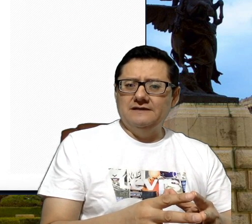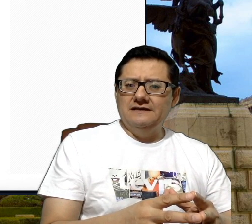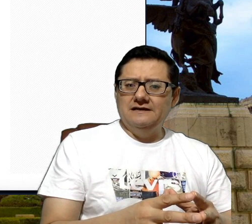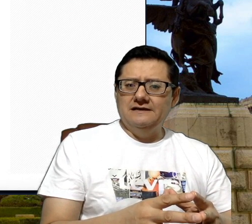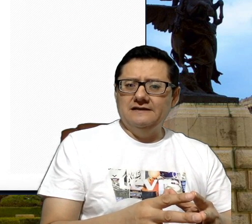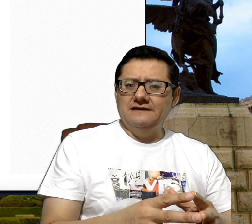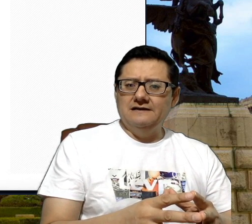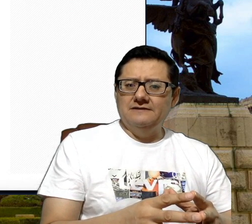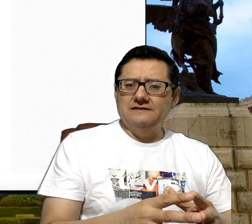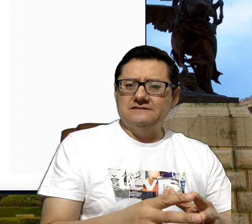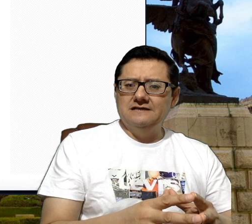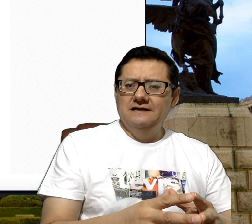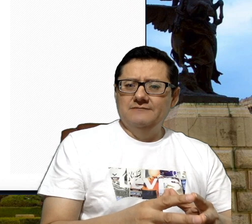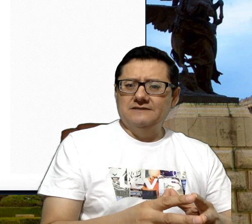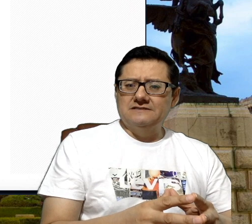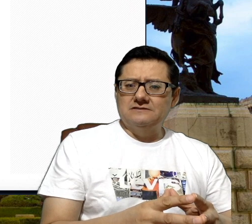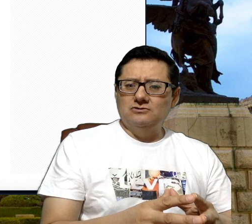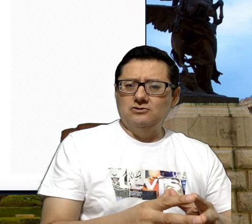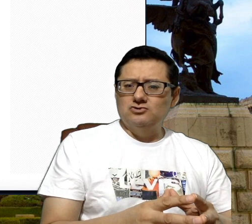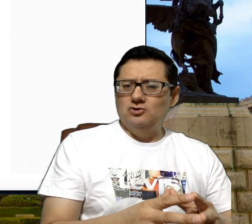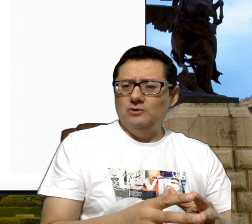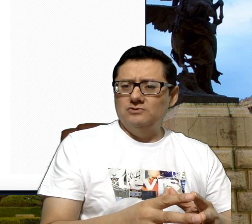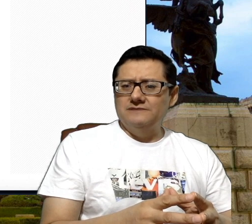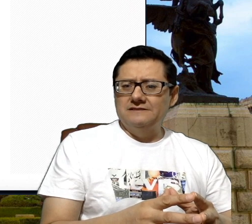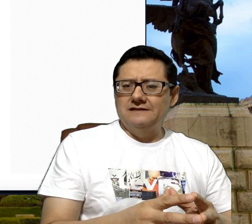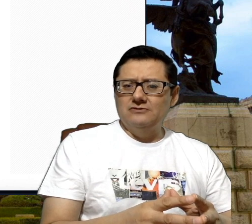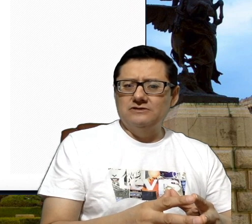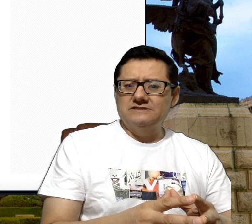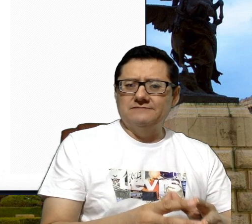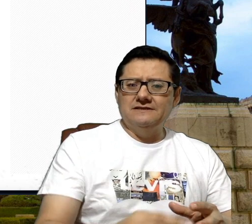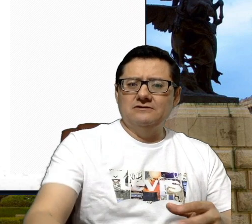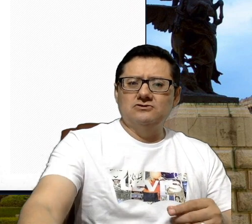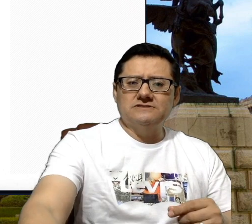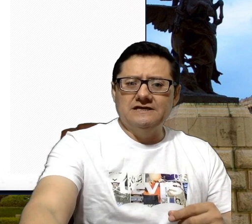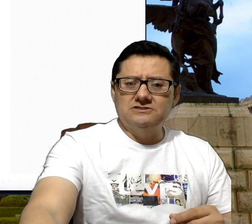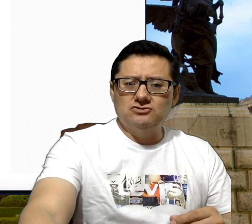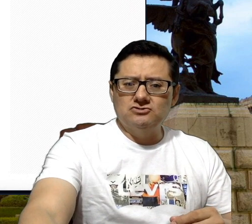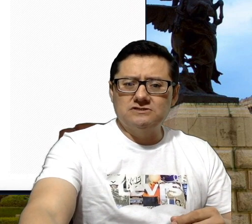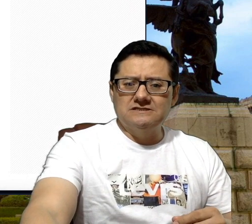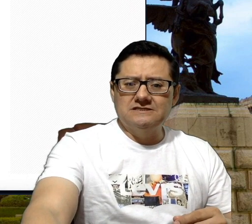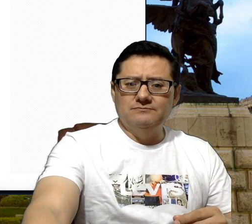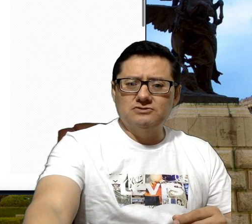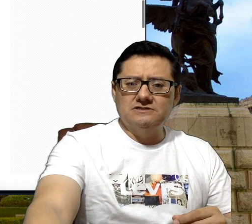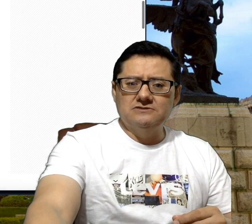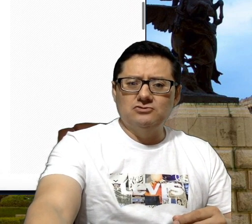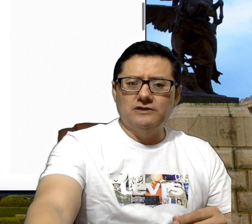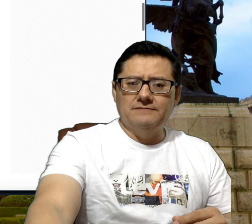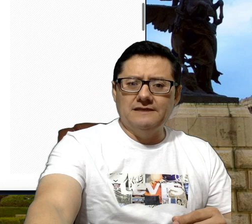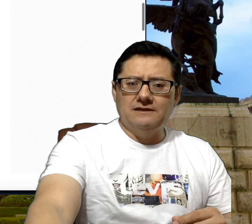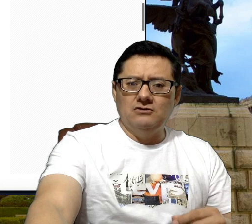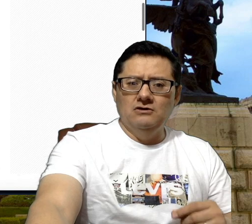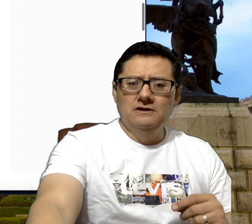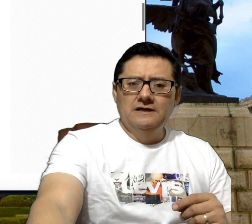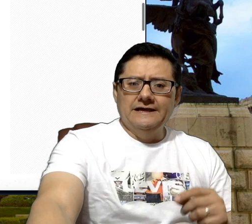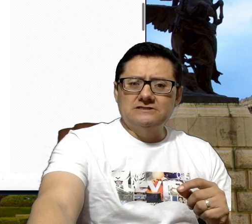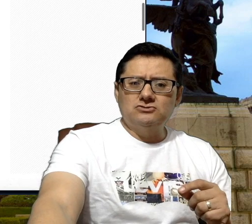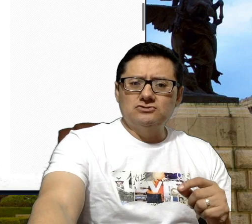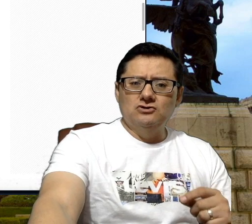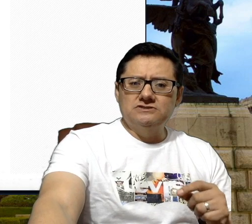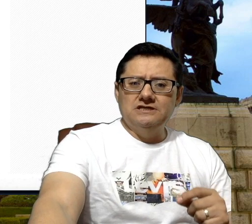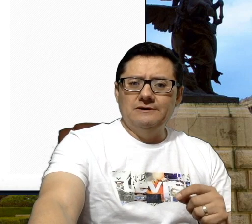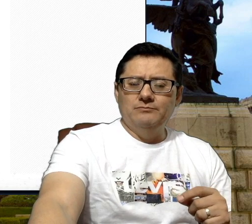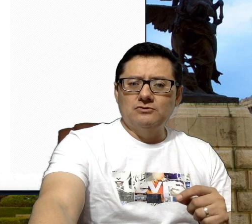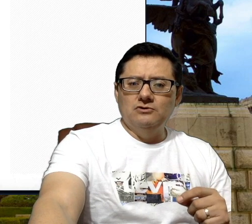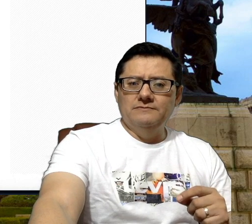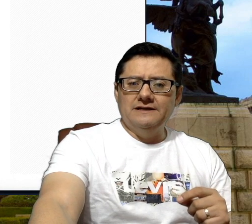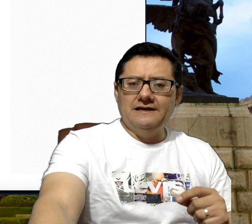Tecnología, María Elena Álvarez, presentó los 2 nuevos ventiladores médicos hechos 100% en México. Estos